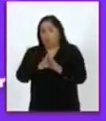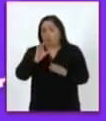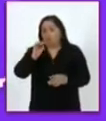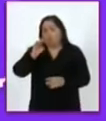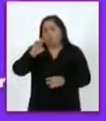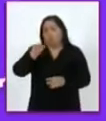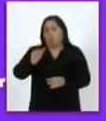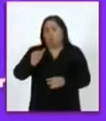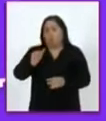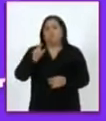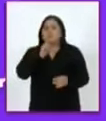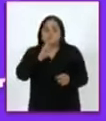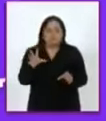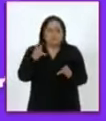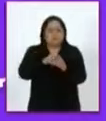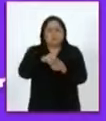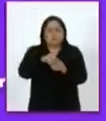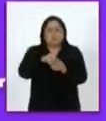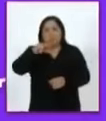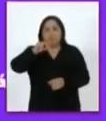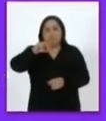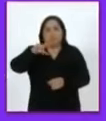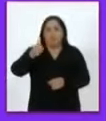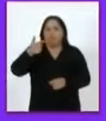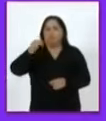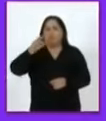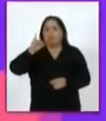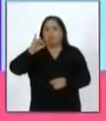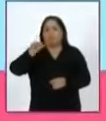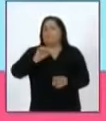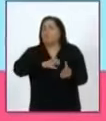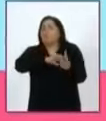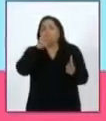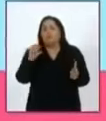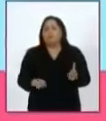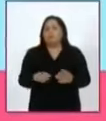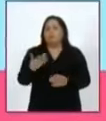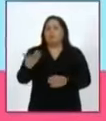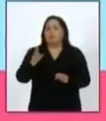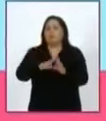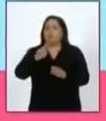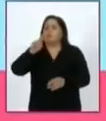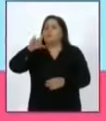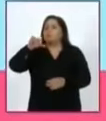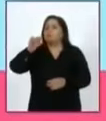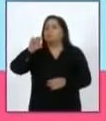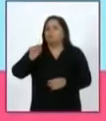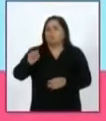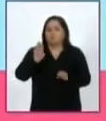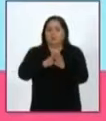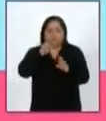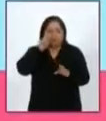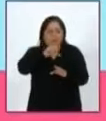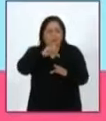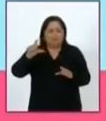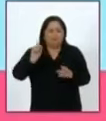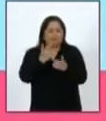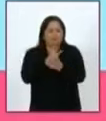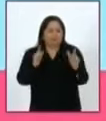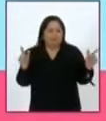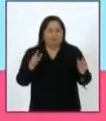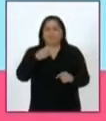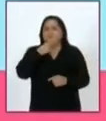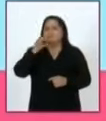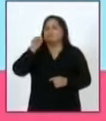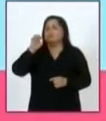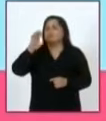clásicas se adaptaron a novela gráfica. Por ejemplo, La trilogía de Ulises, una adaptación libre de Sebastián Ferrand,